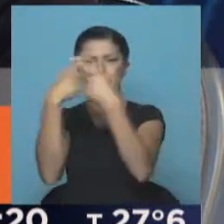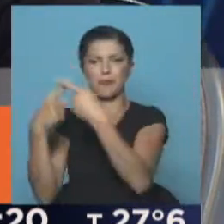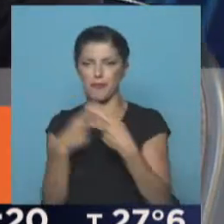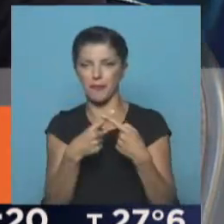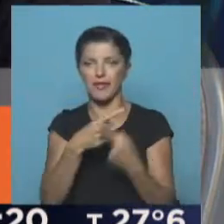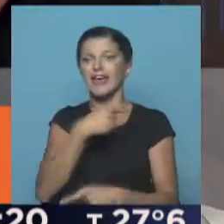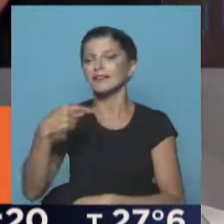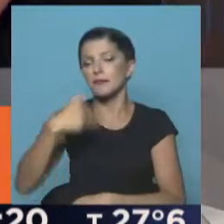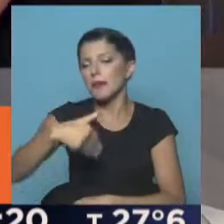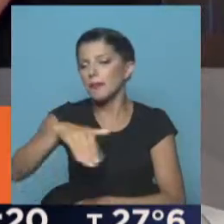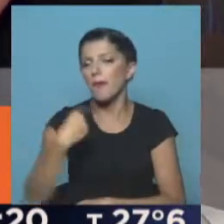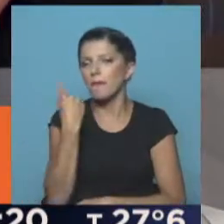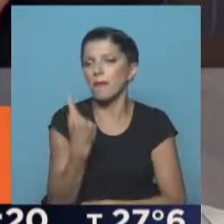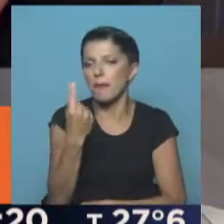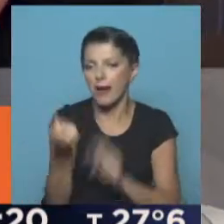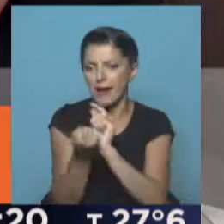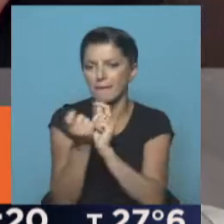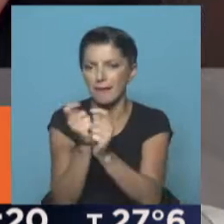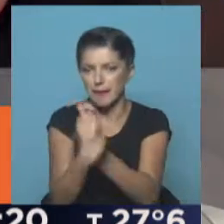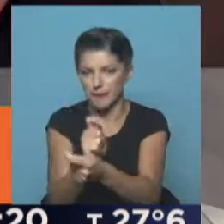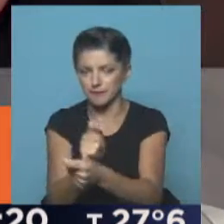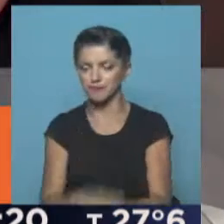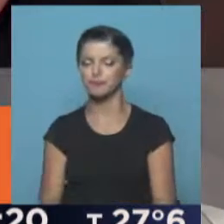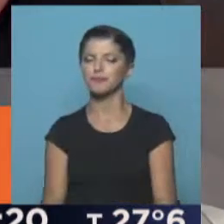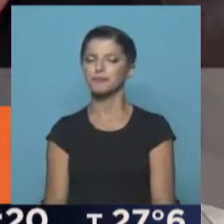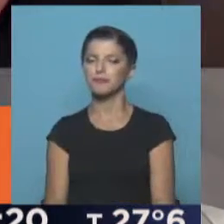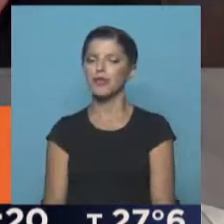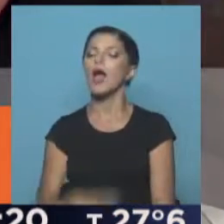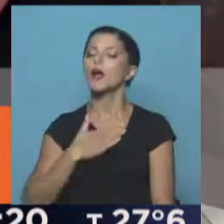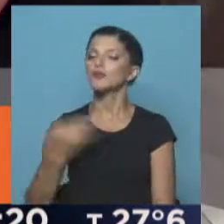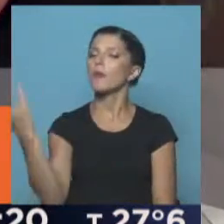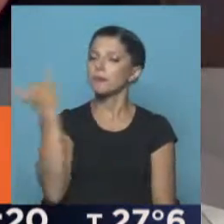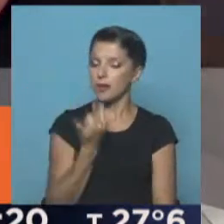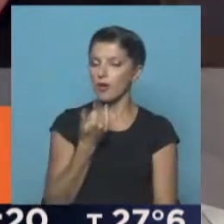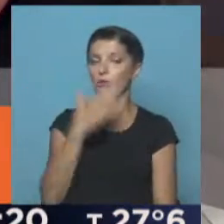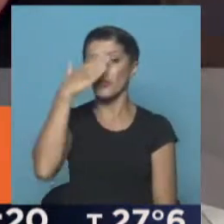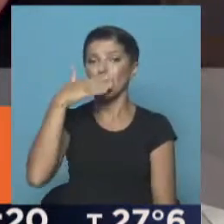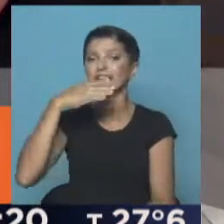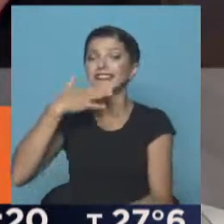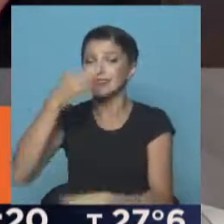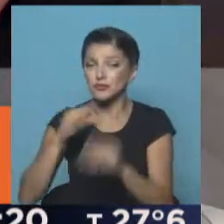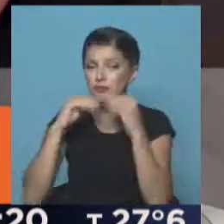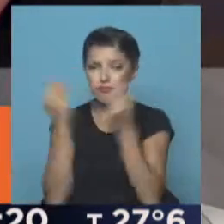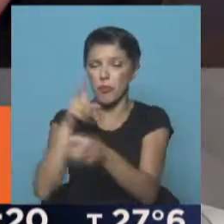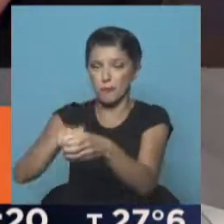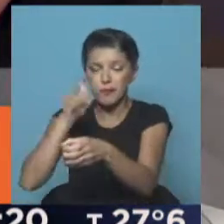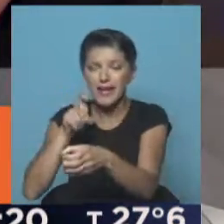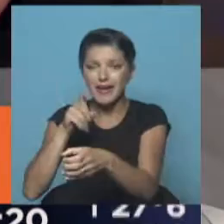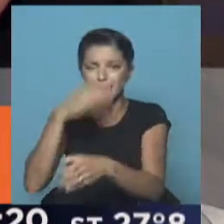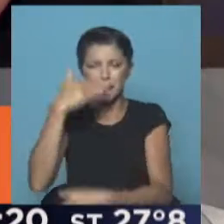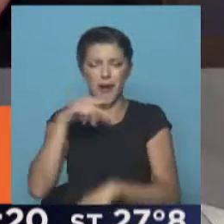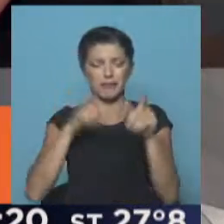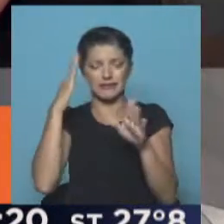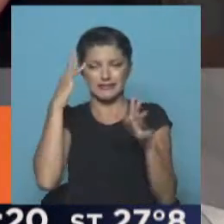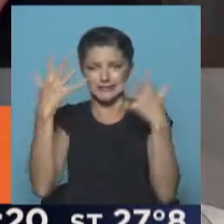semana. Nosotros recibimos información que decía que, por ejemplo, después del resultado hubo gente que se agarraba la cabeza y decía, ¿qué voté? No era esto lo que